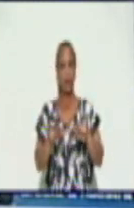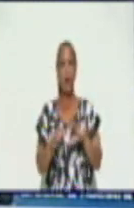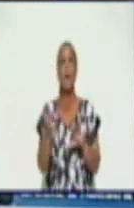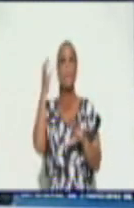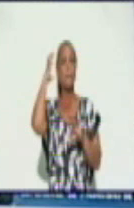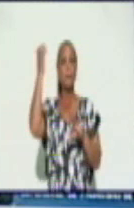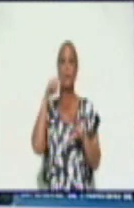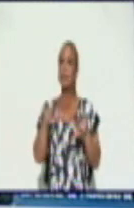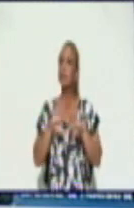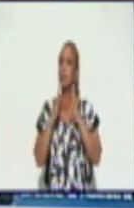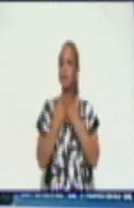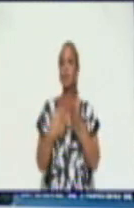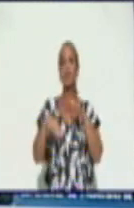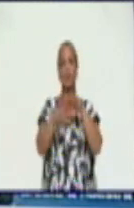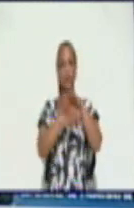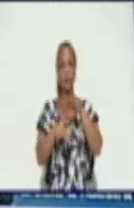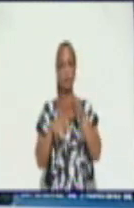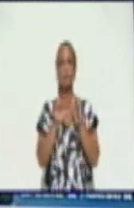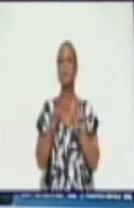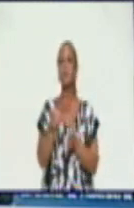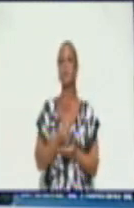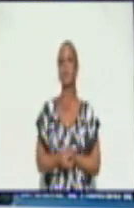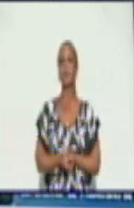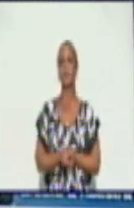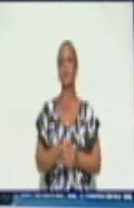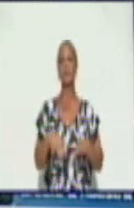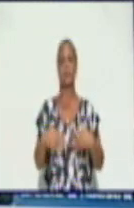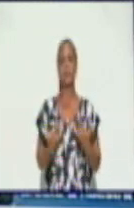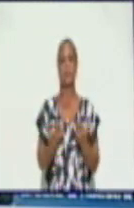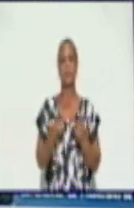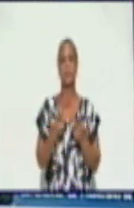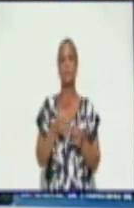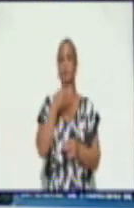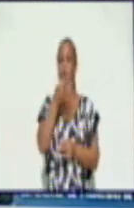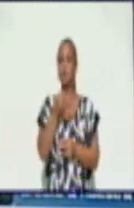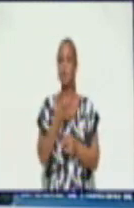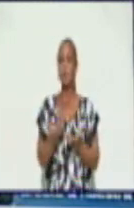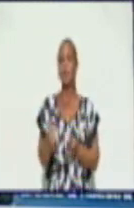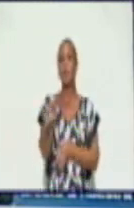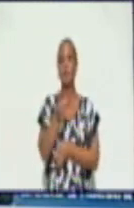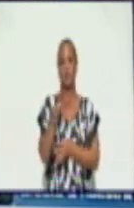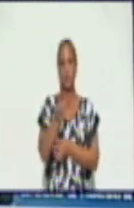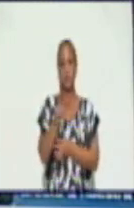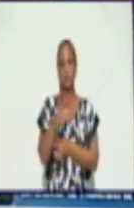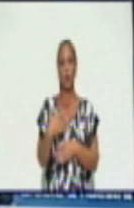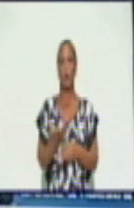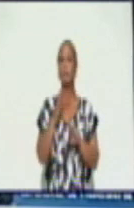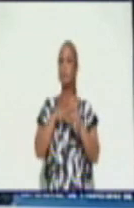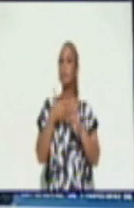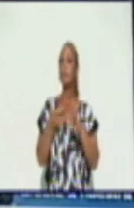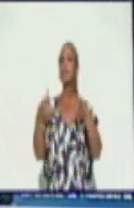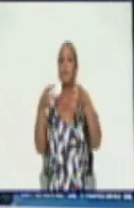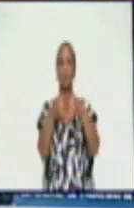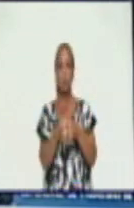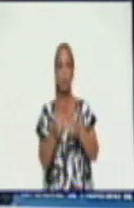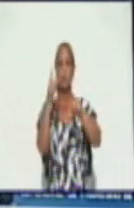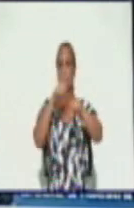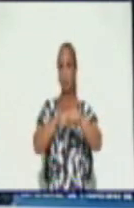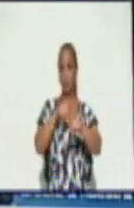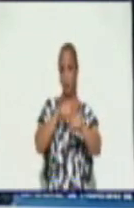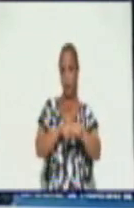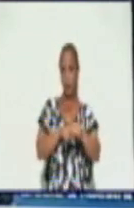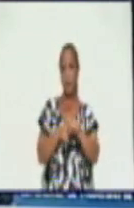territorios y es que la siguiente los municipios a través de los grupos temporales